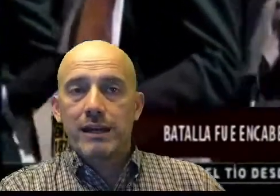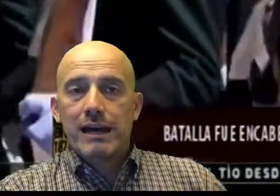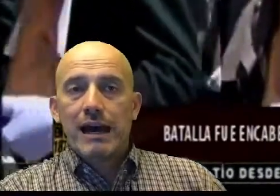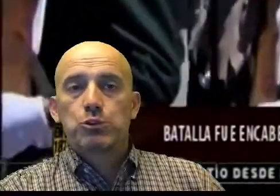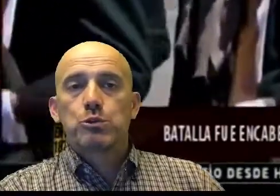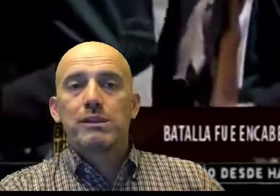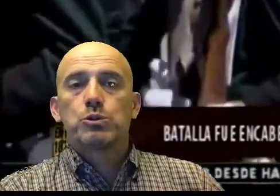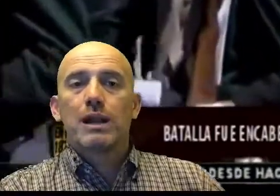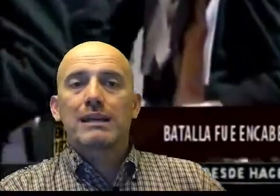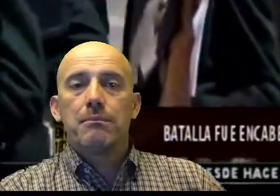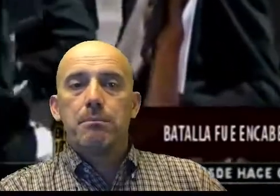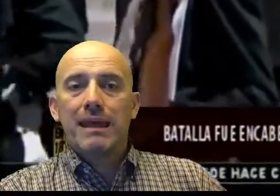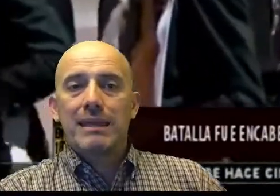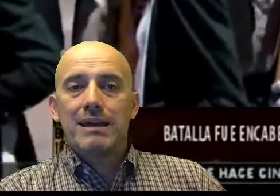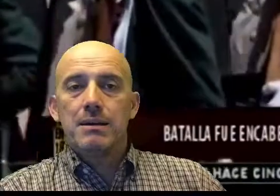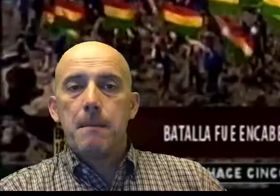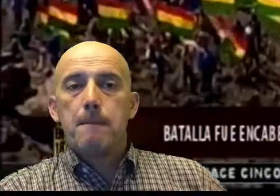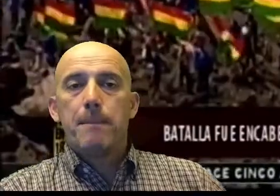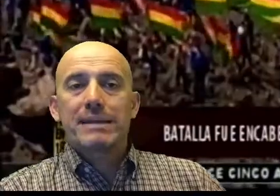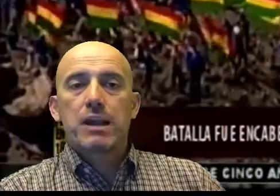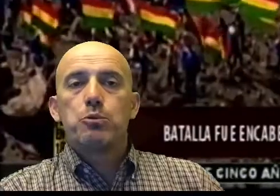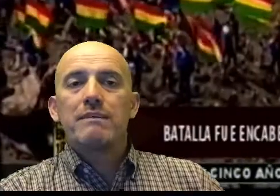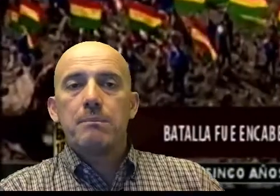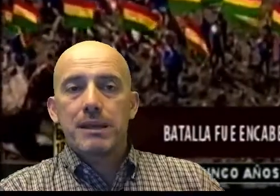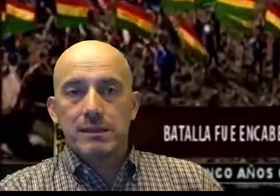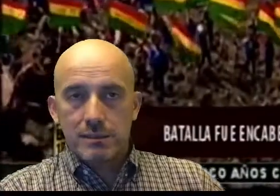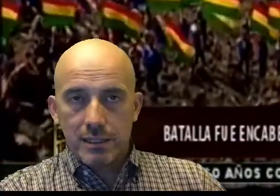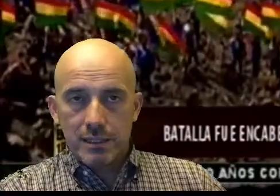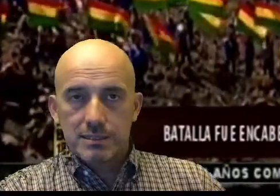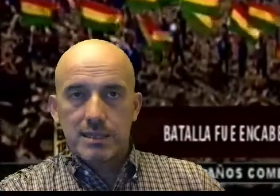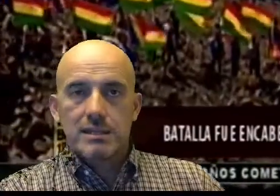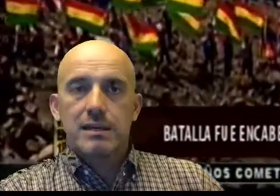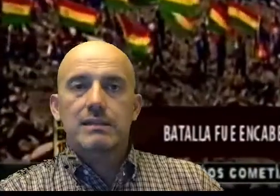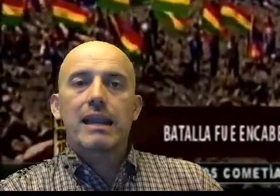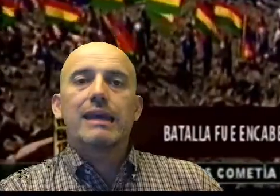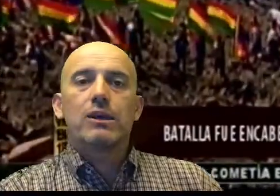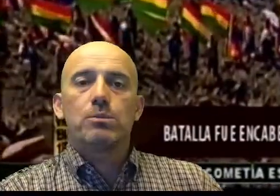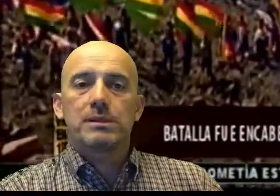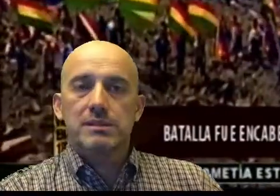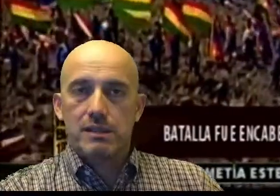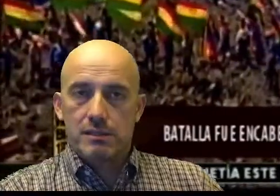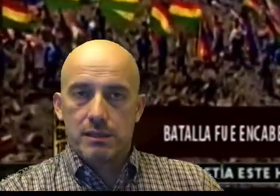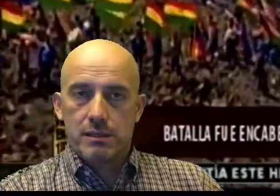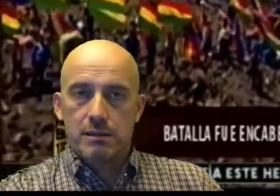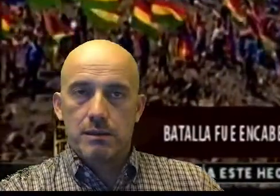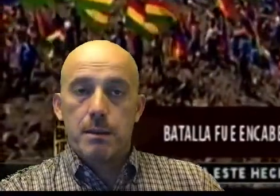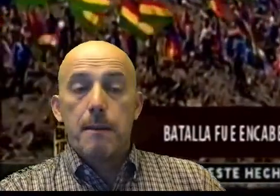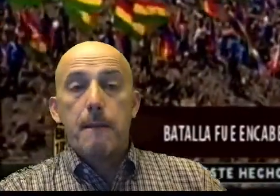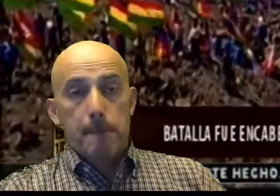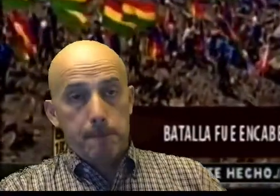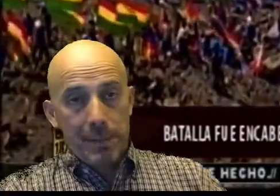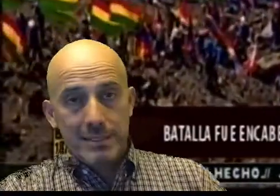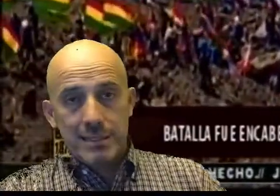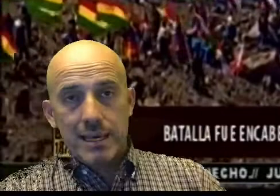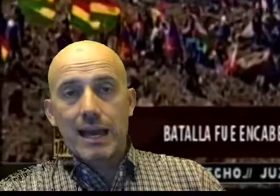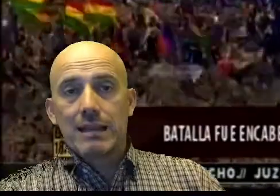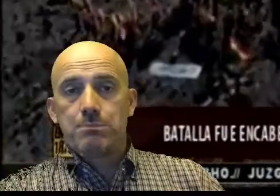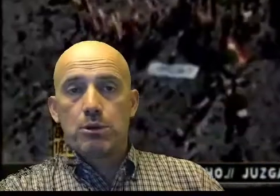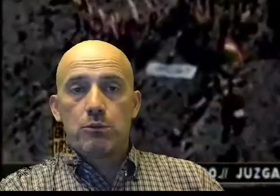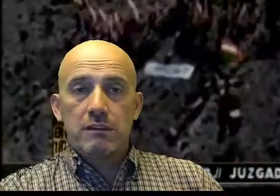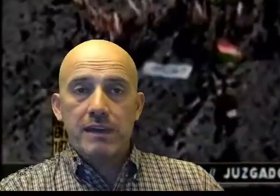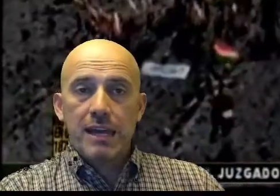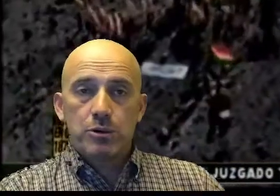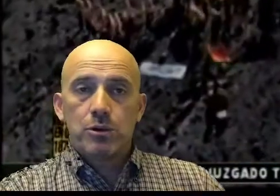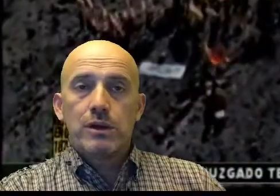popular a su eventual campaña para nuevamente ser reelegido presidente pese a